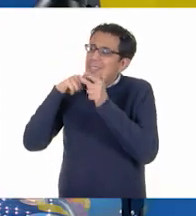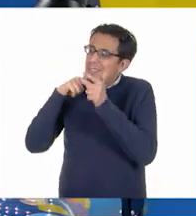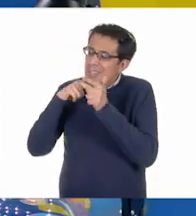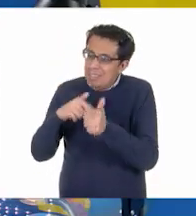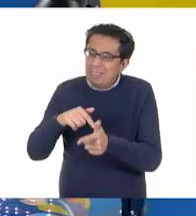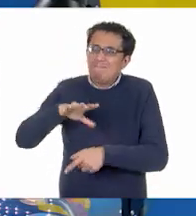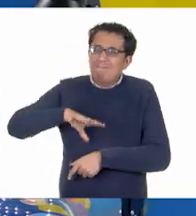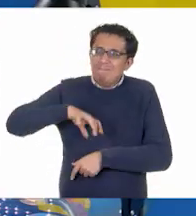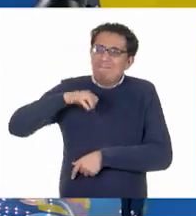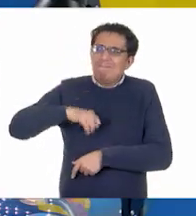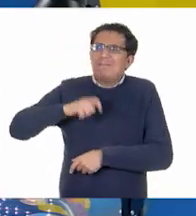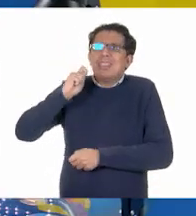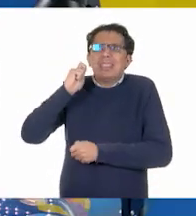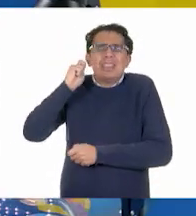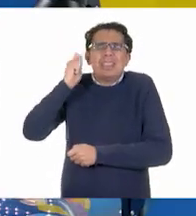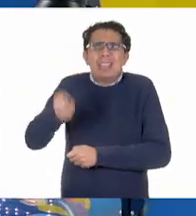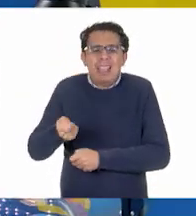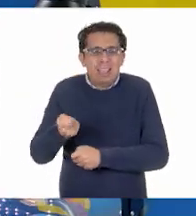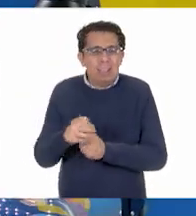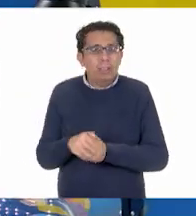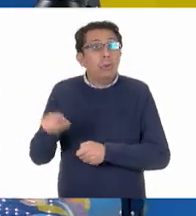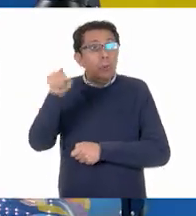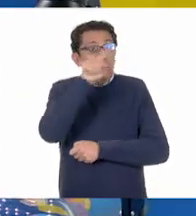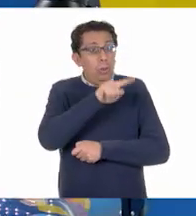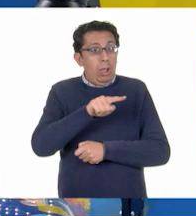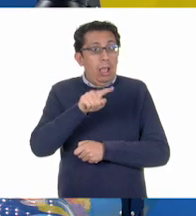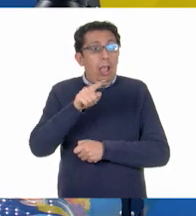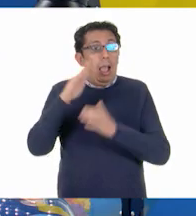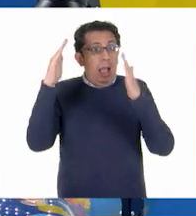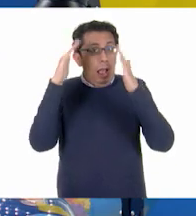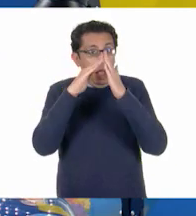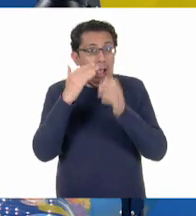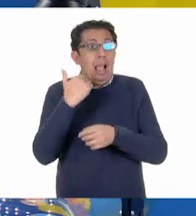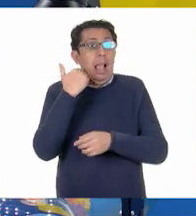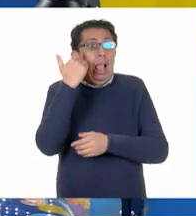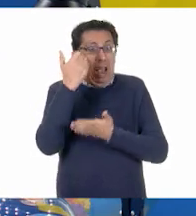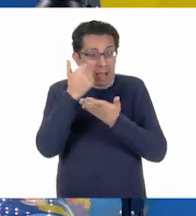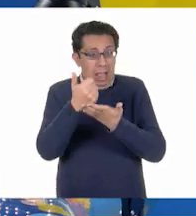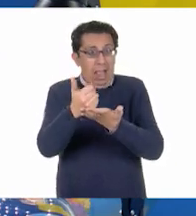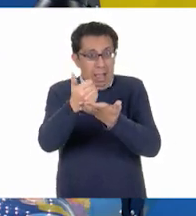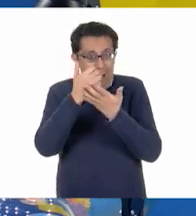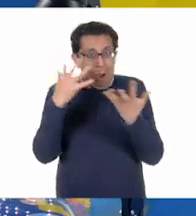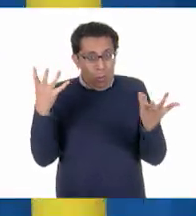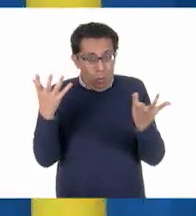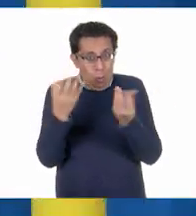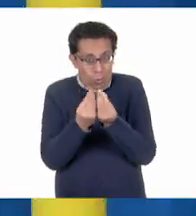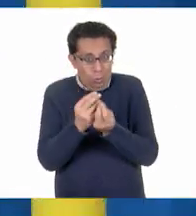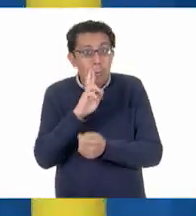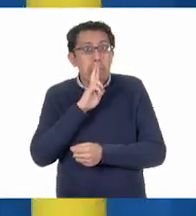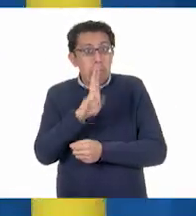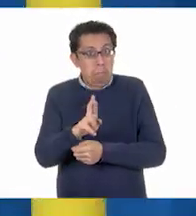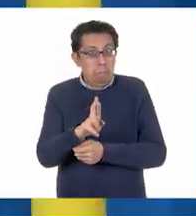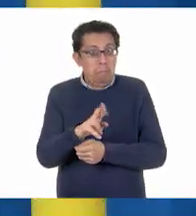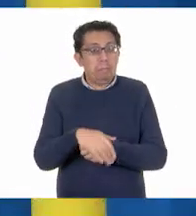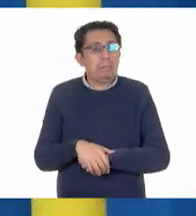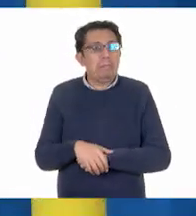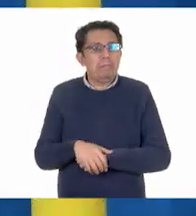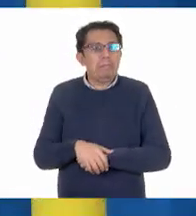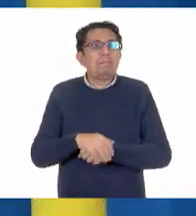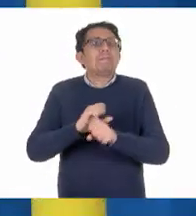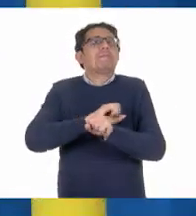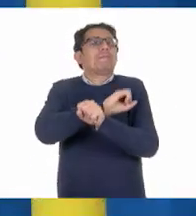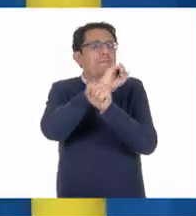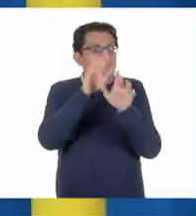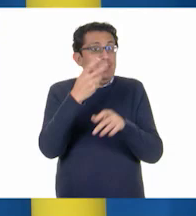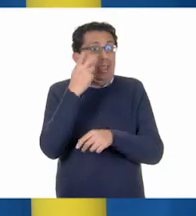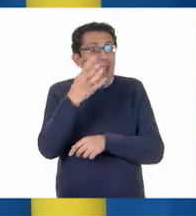de qué se trata. ¿Ustedes allá en casa quieren resolver esta adivinanza con nosotras? Claro, esta